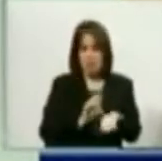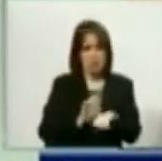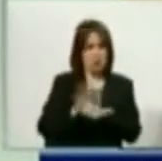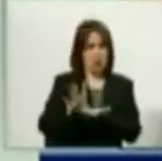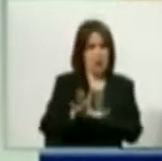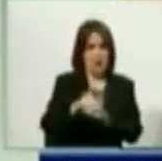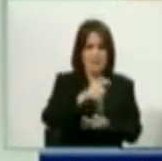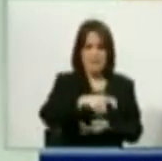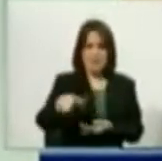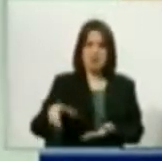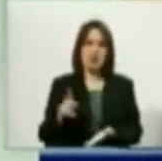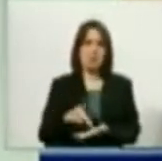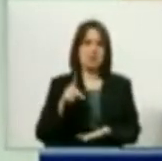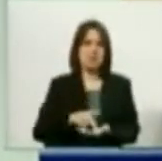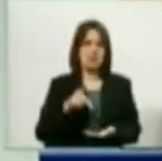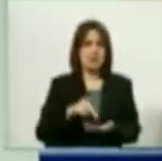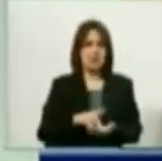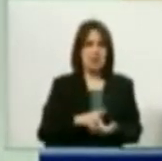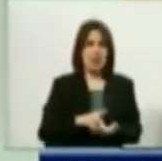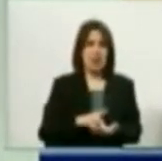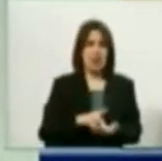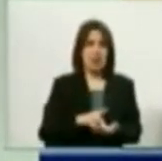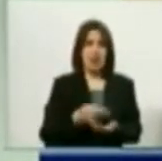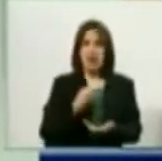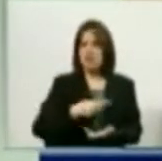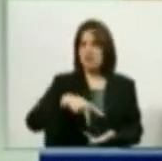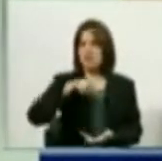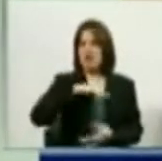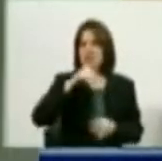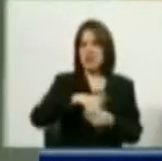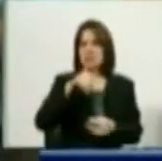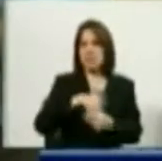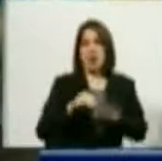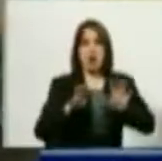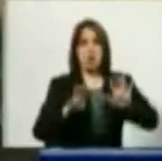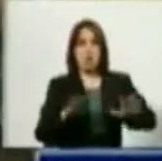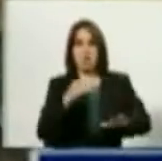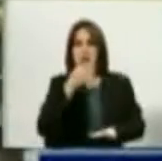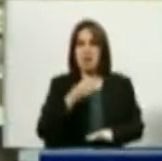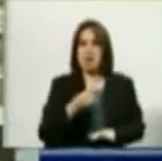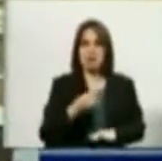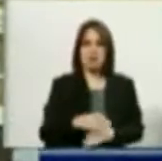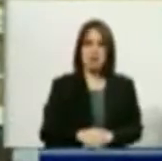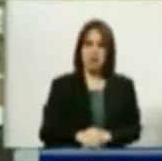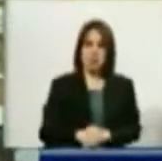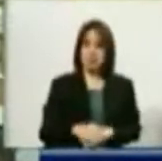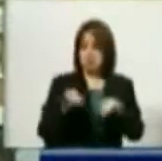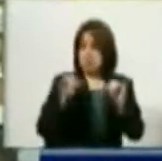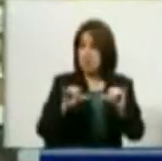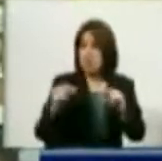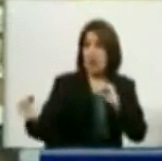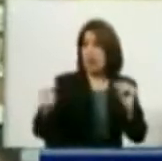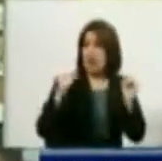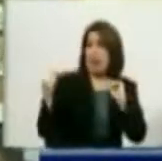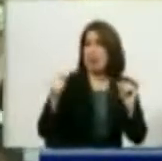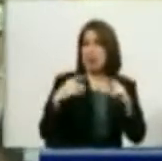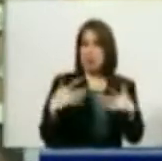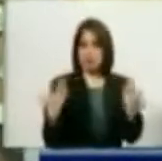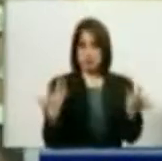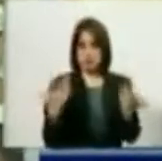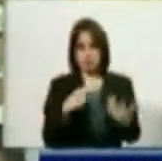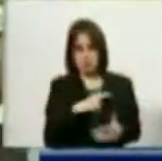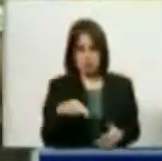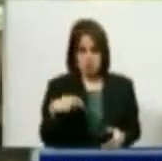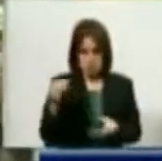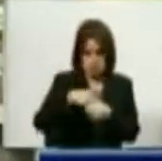militantes que participen en farsa electoral del nueve de diciembre o sea entre ellos mismos la pelea entre ellos mismos nosotros no